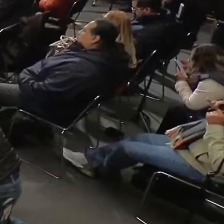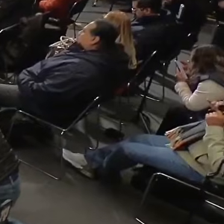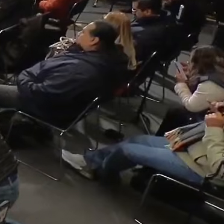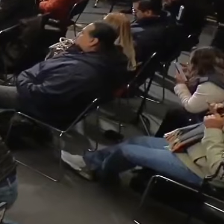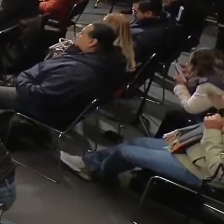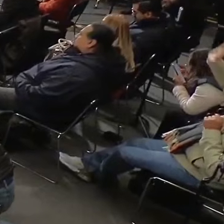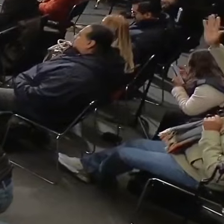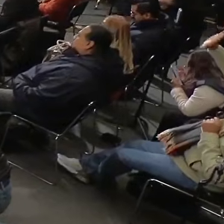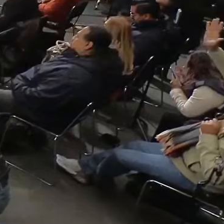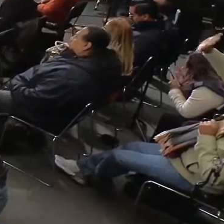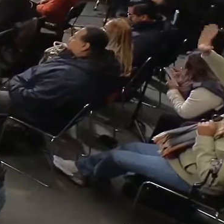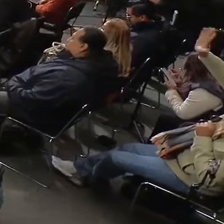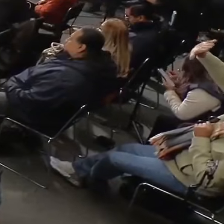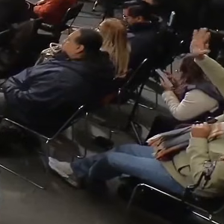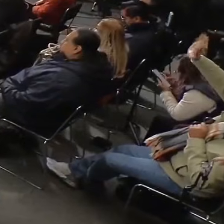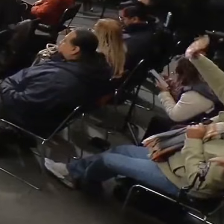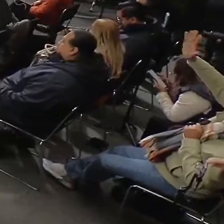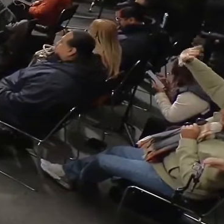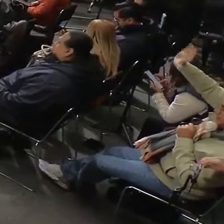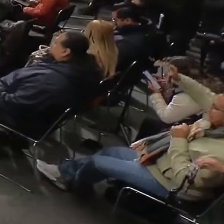Gracias, presidenta. Gracias.